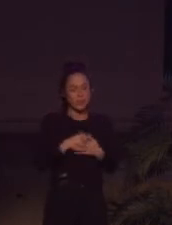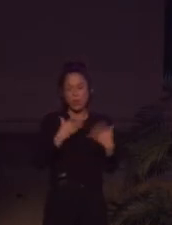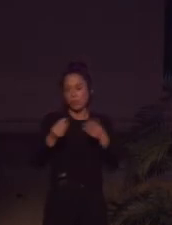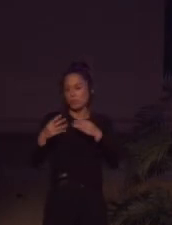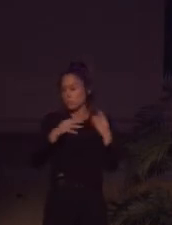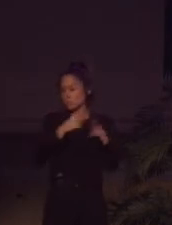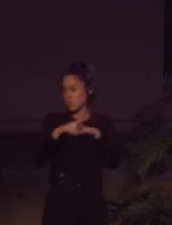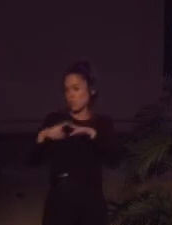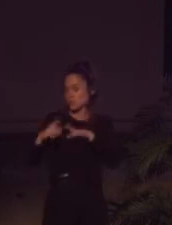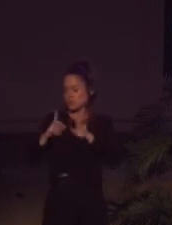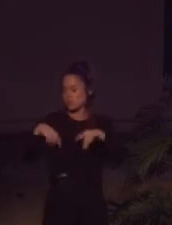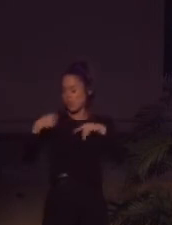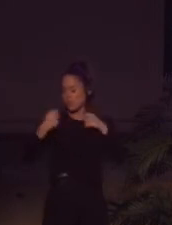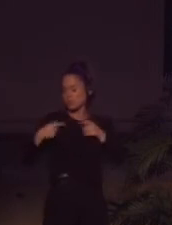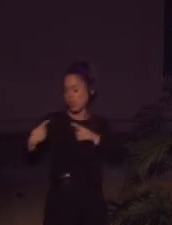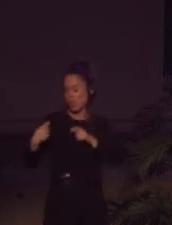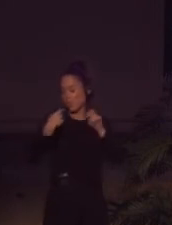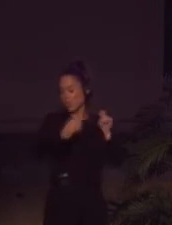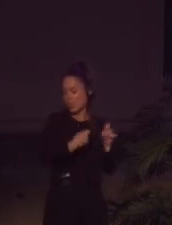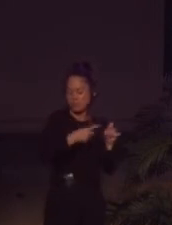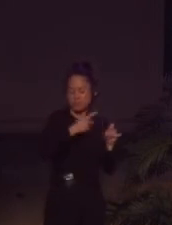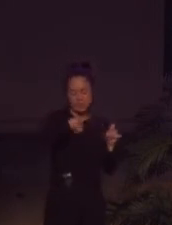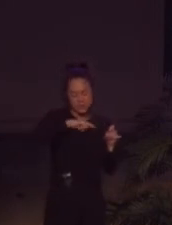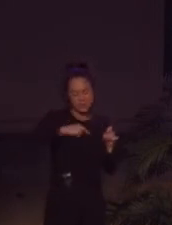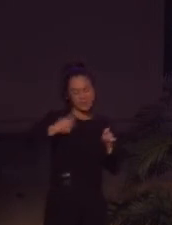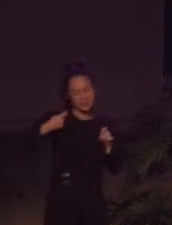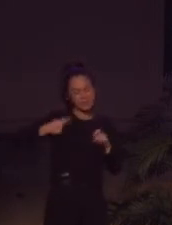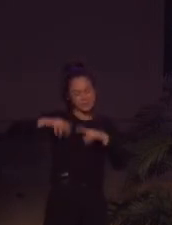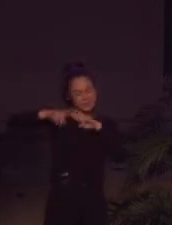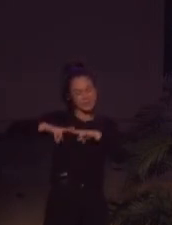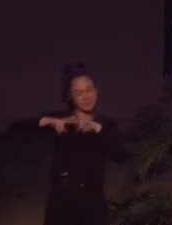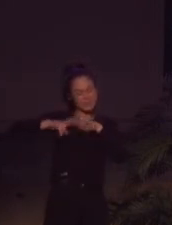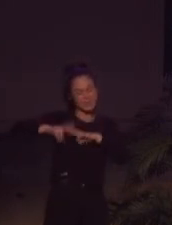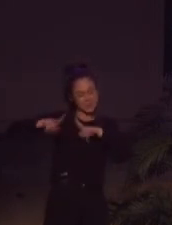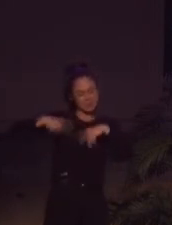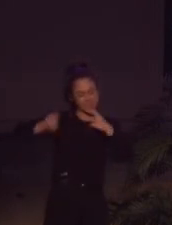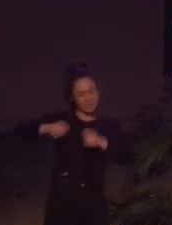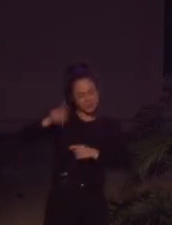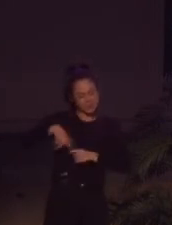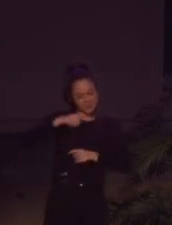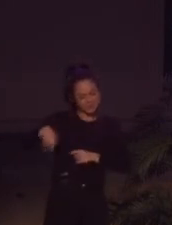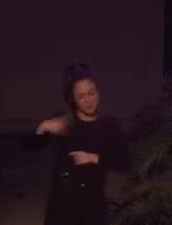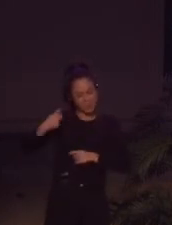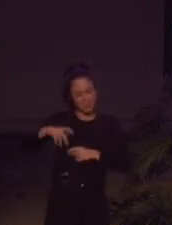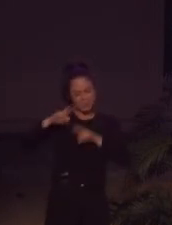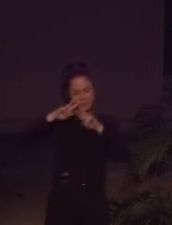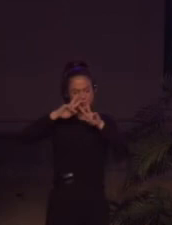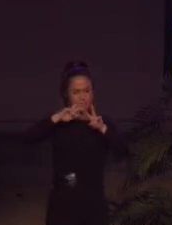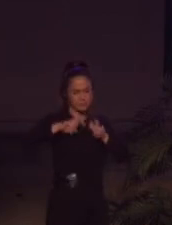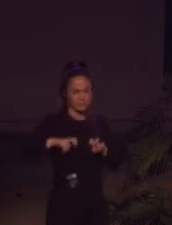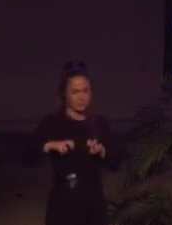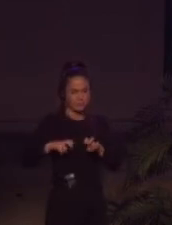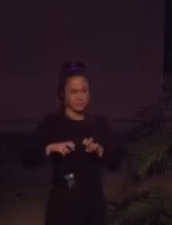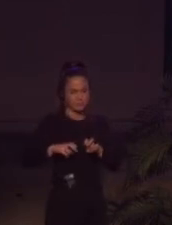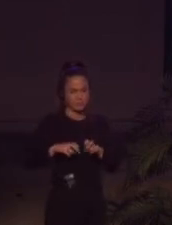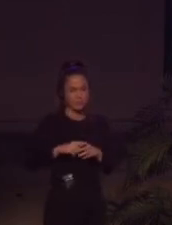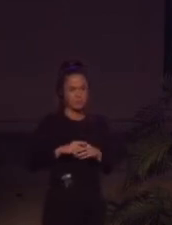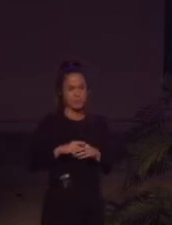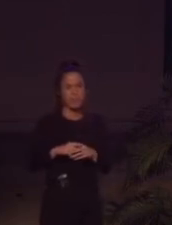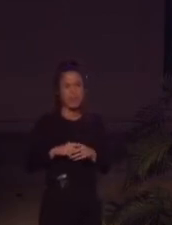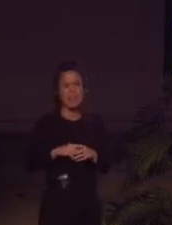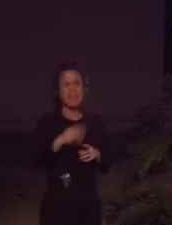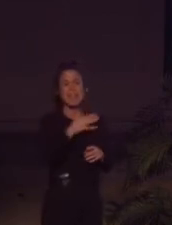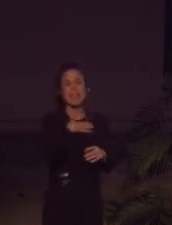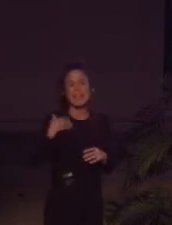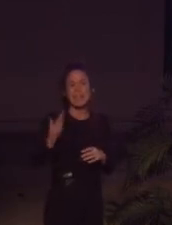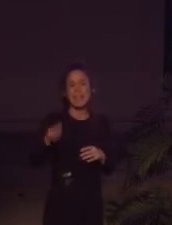nos han dado hechas por naturales, que encima tendríamos que revisar cómo de naturales son, ¿no? Y no construidas. Quería